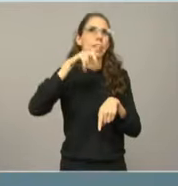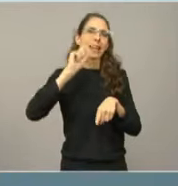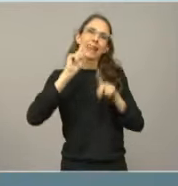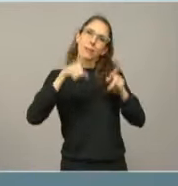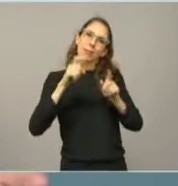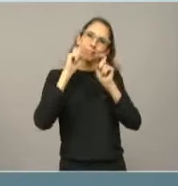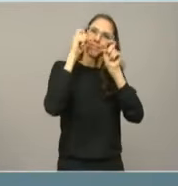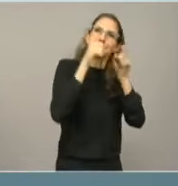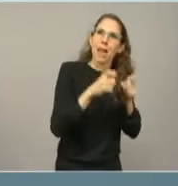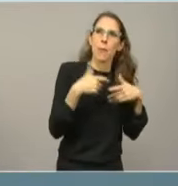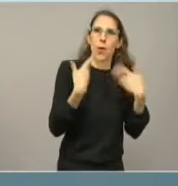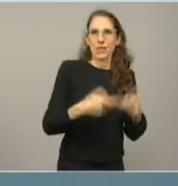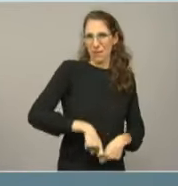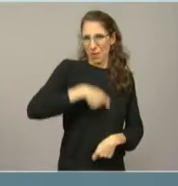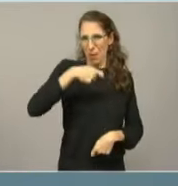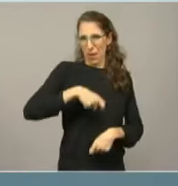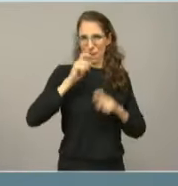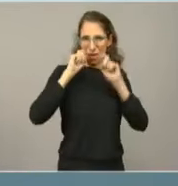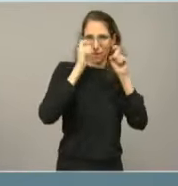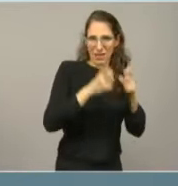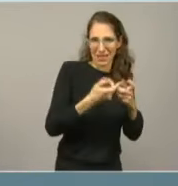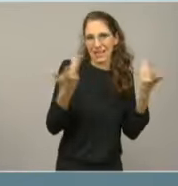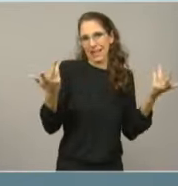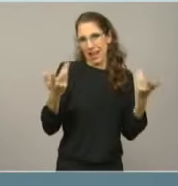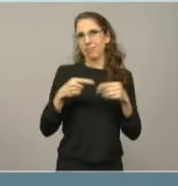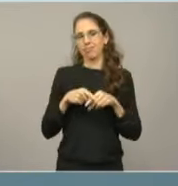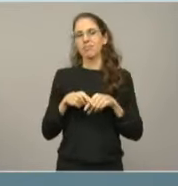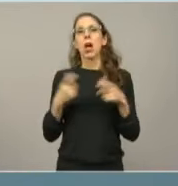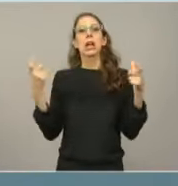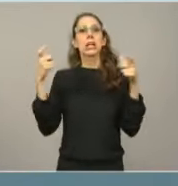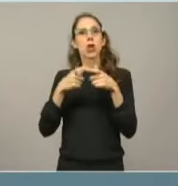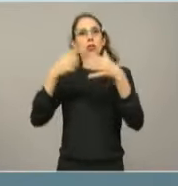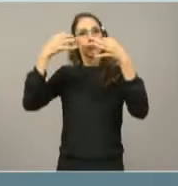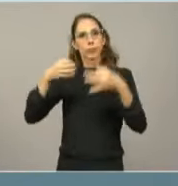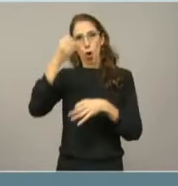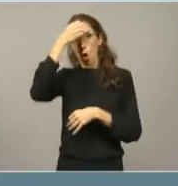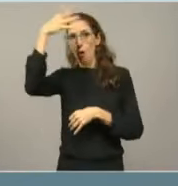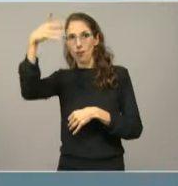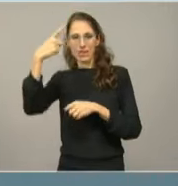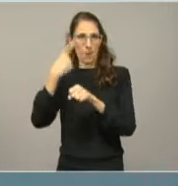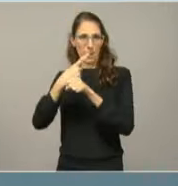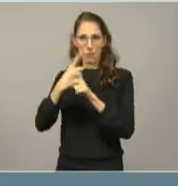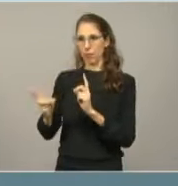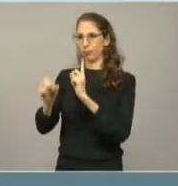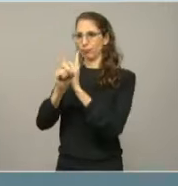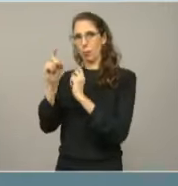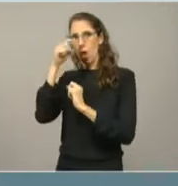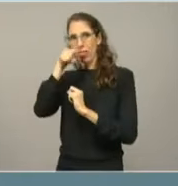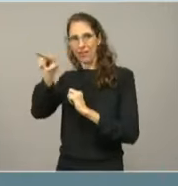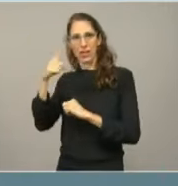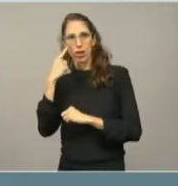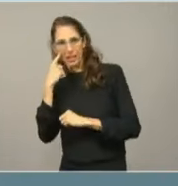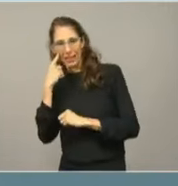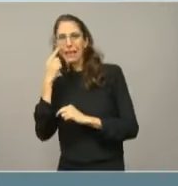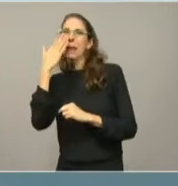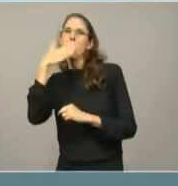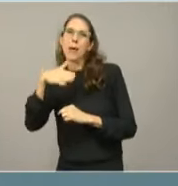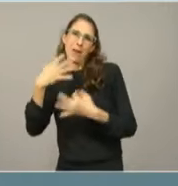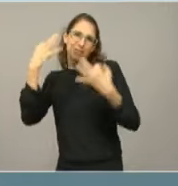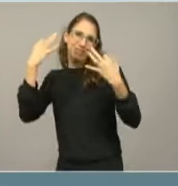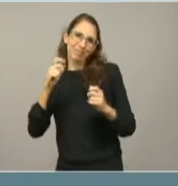hicimos el combo una reunión oficial que fue con el intendente de Montevideo y una reunión política aprovechando